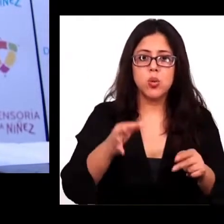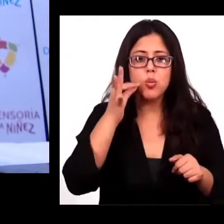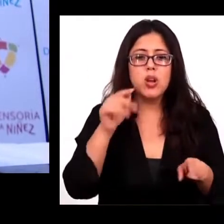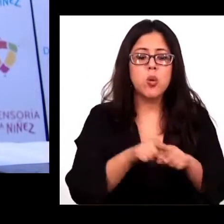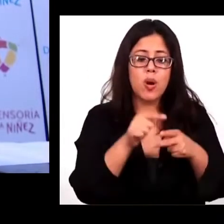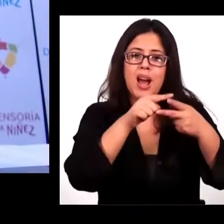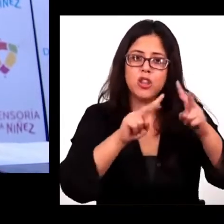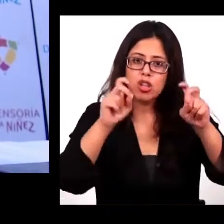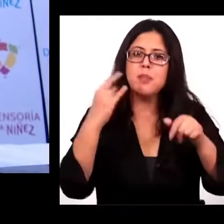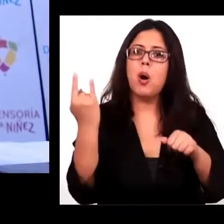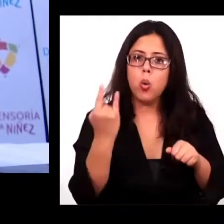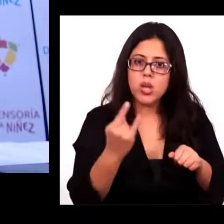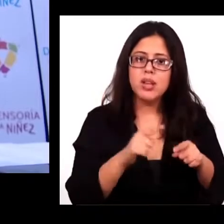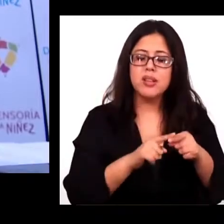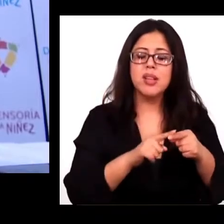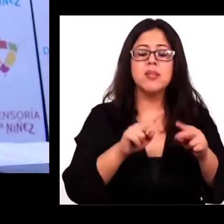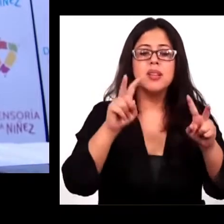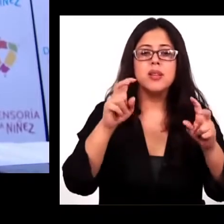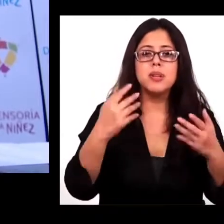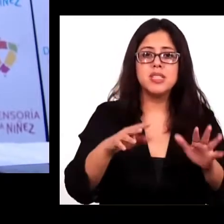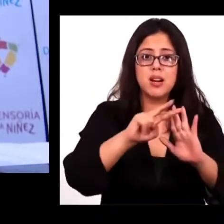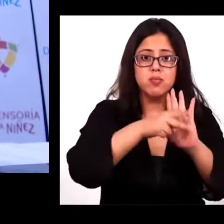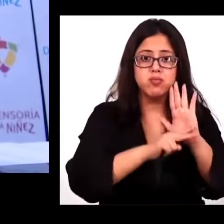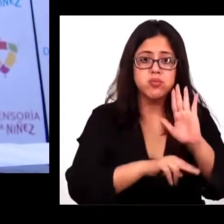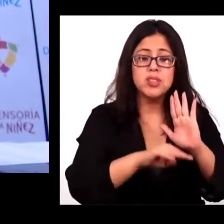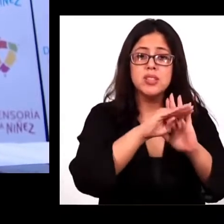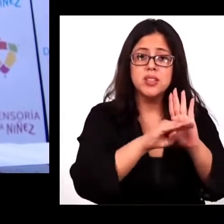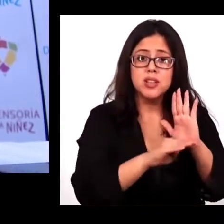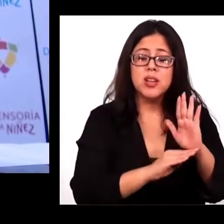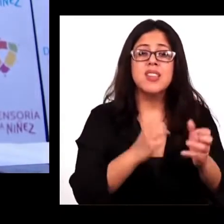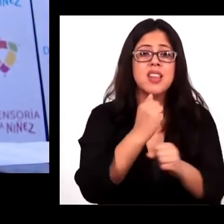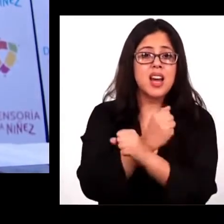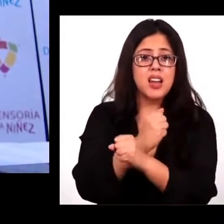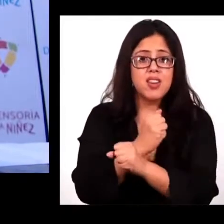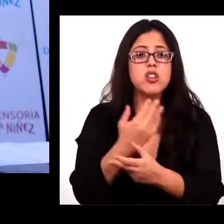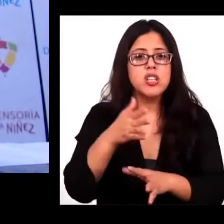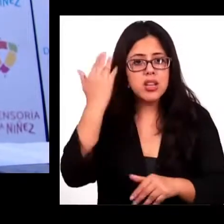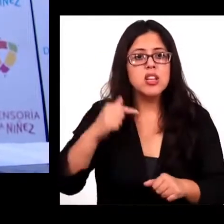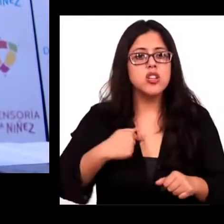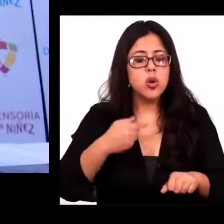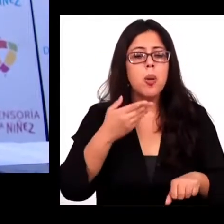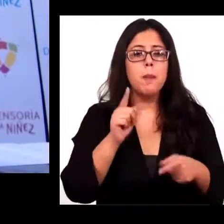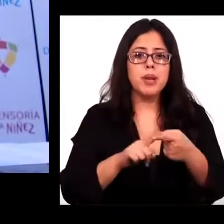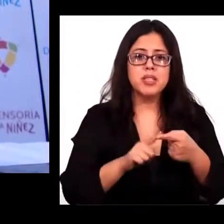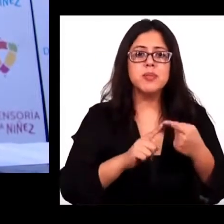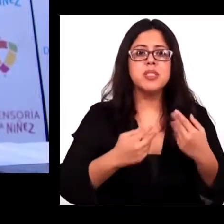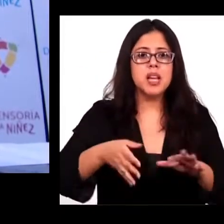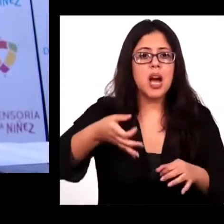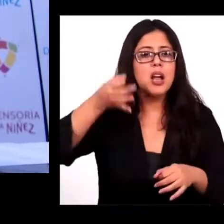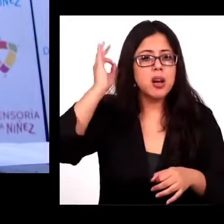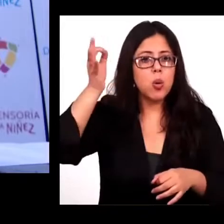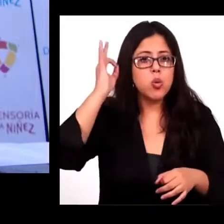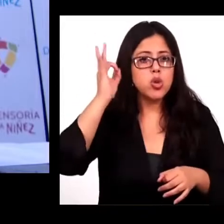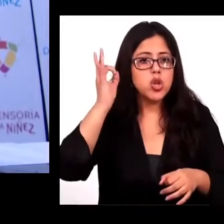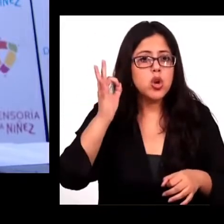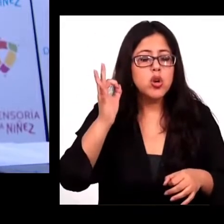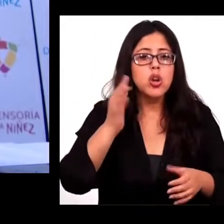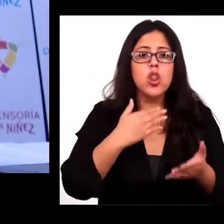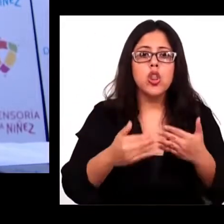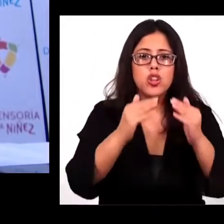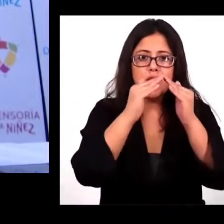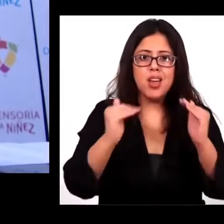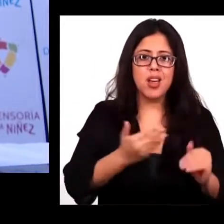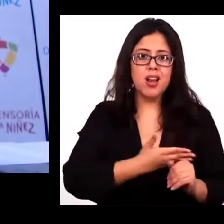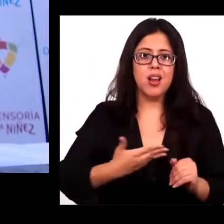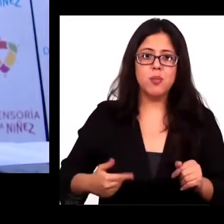urgentes. La relacionada con la reforma estructural a Carabineros, yo misma participé en un consejo asesor todo un verano en La Moneda, se